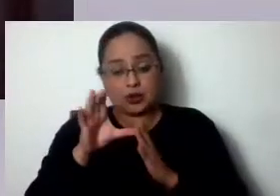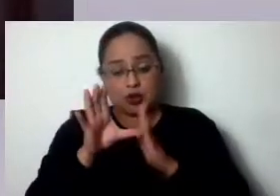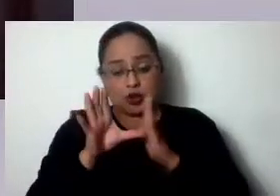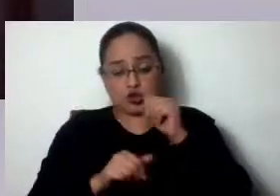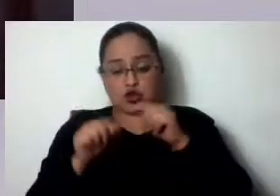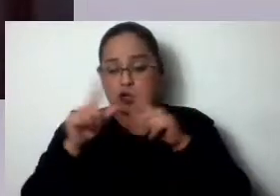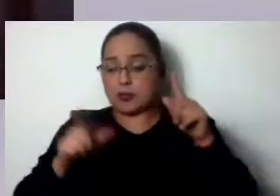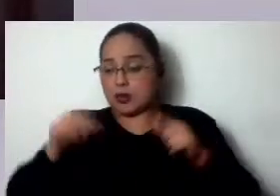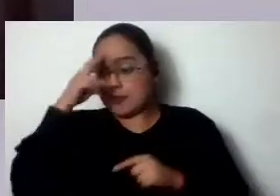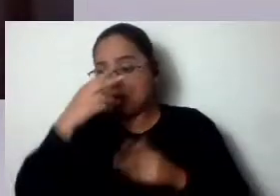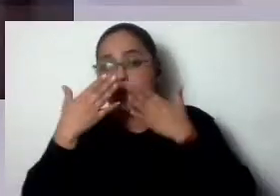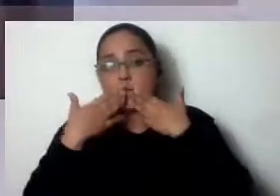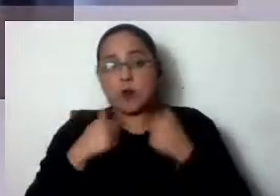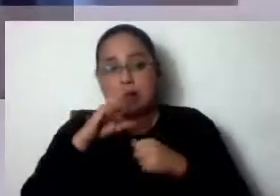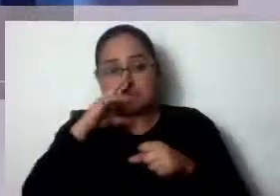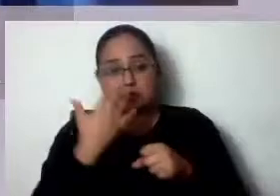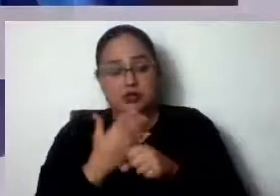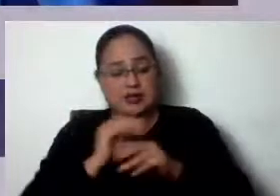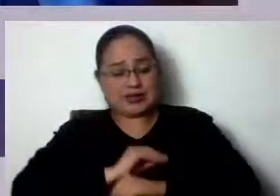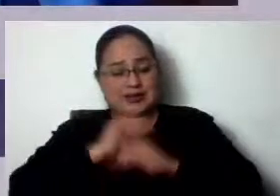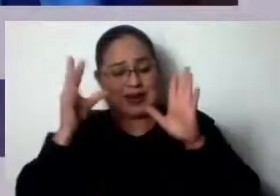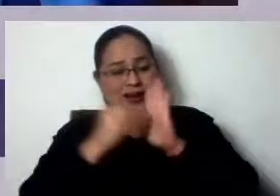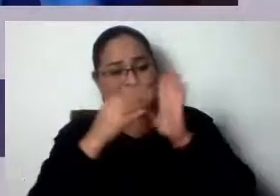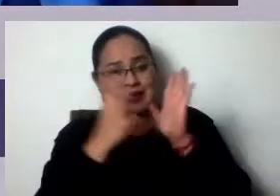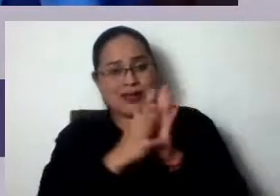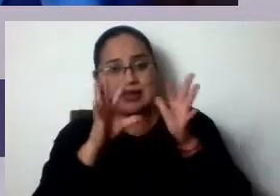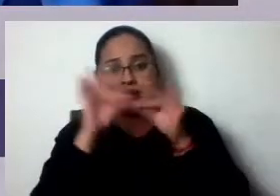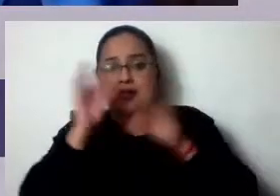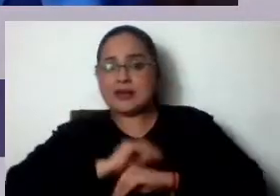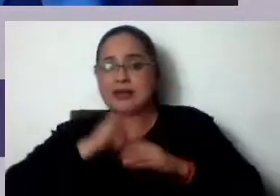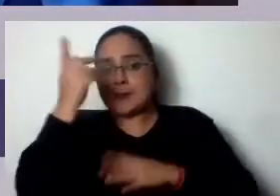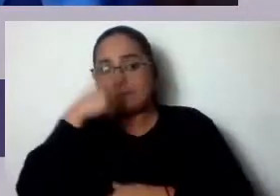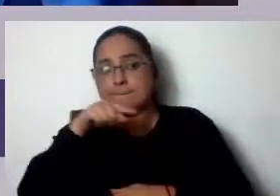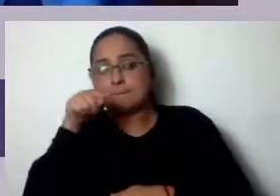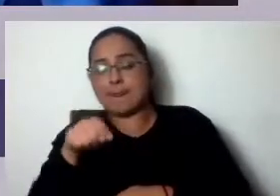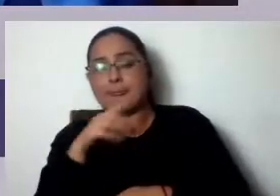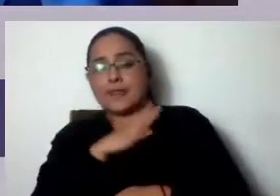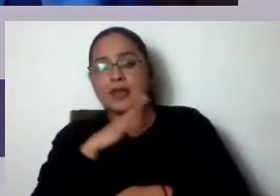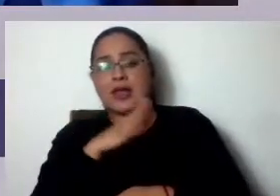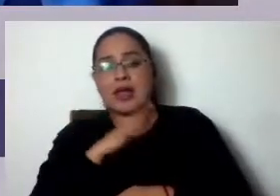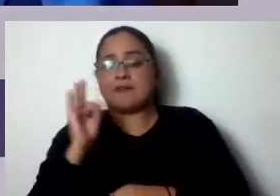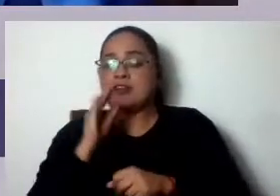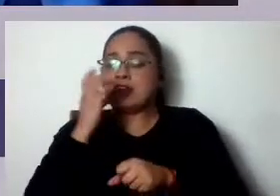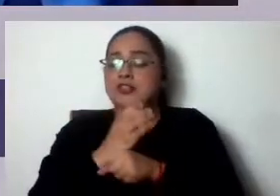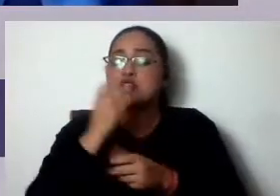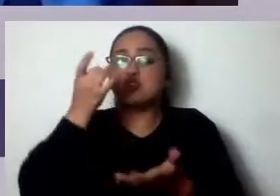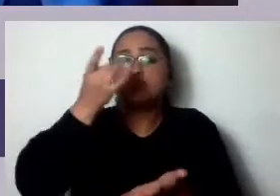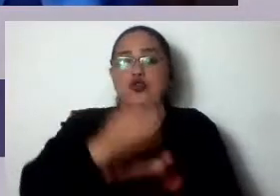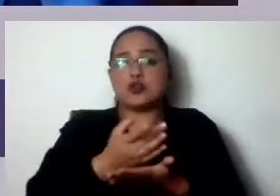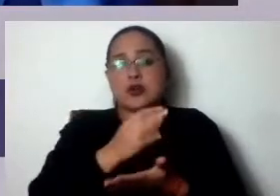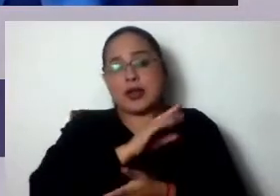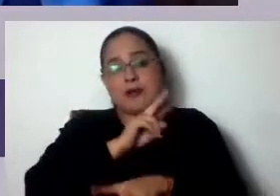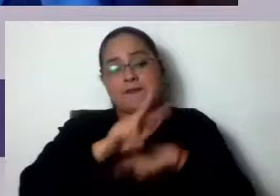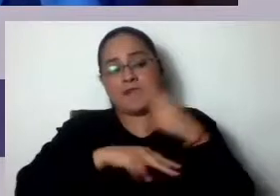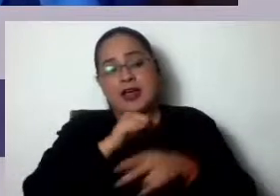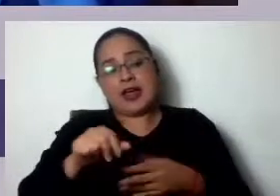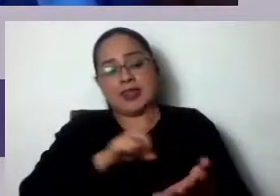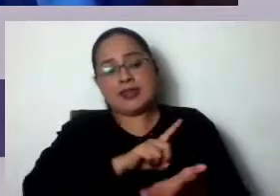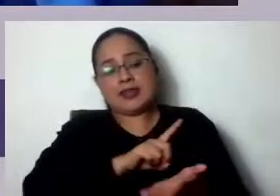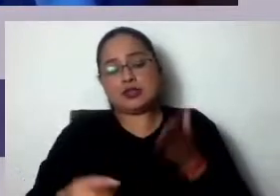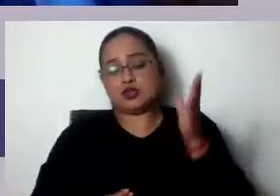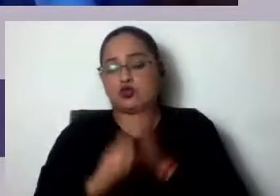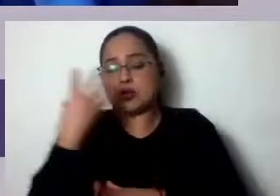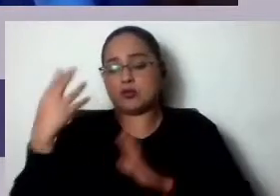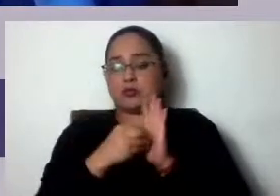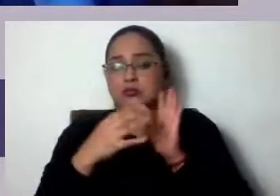no existe facultad expresa para reservada a la federación para reconocer o crear derechos así como